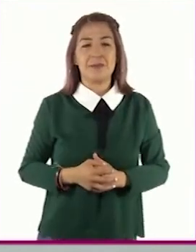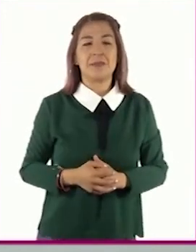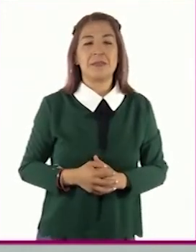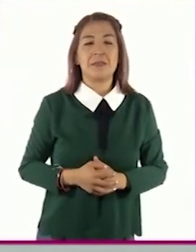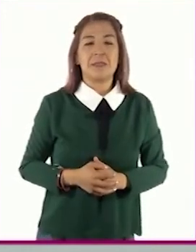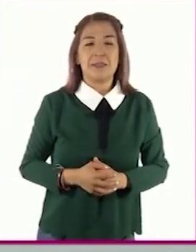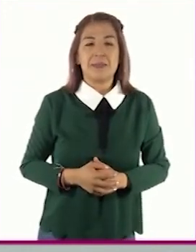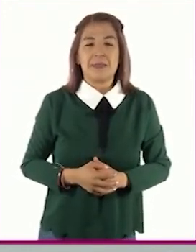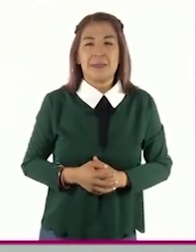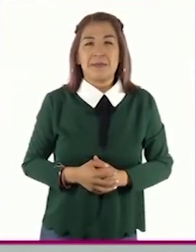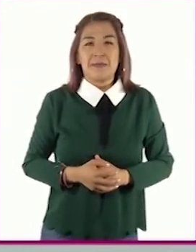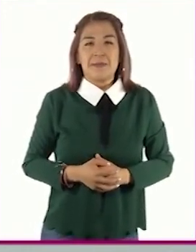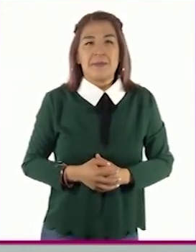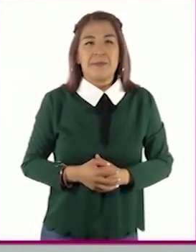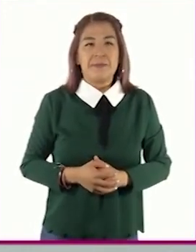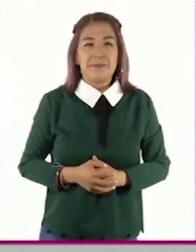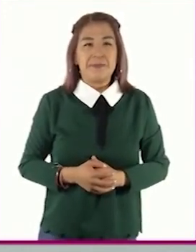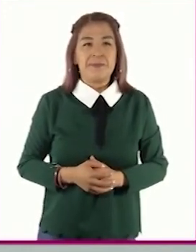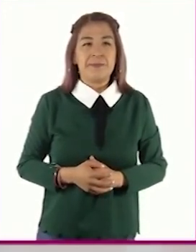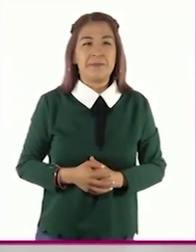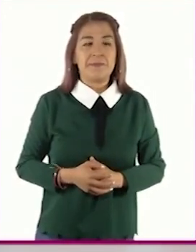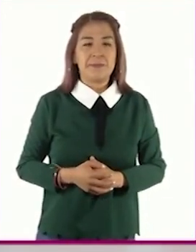Ay, yo siento como nervioso. Sí, ya vi.